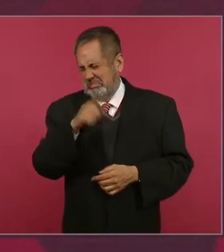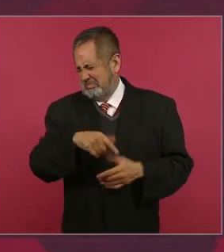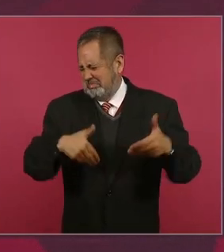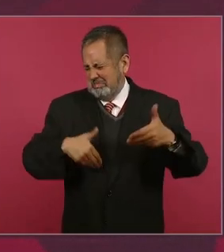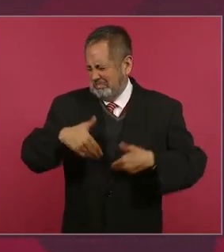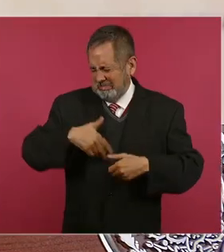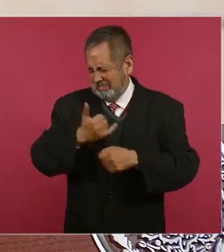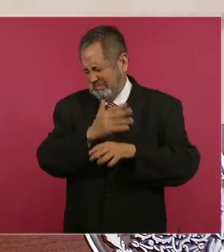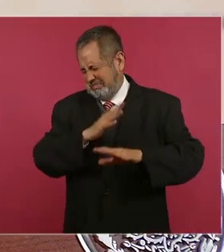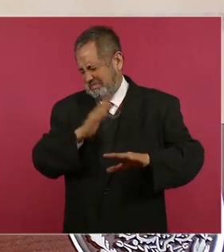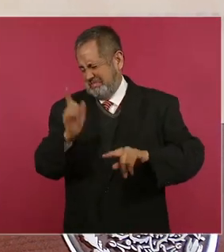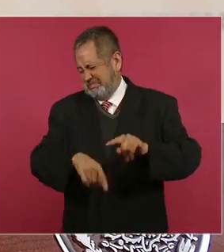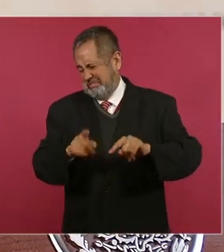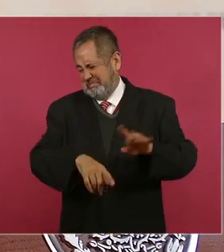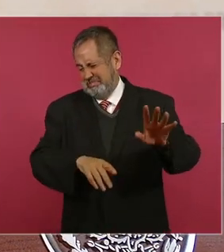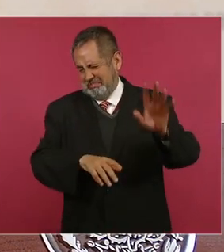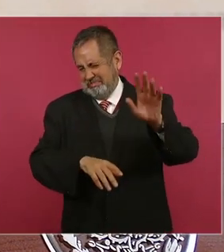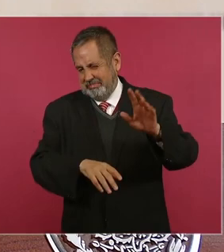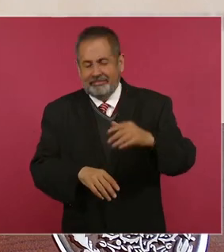Dóriga.